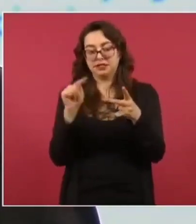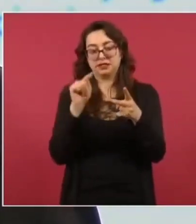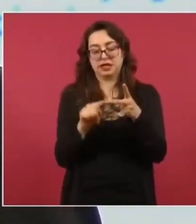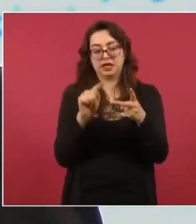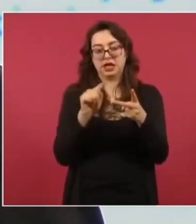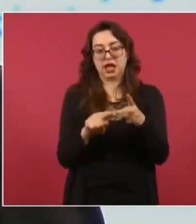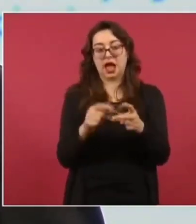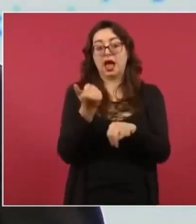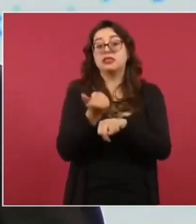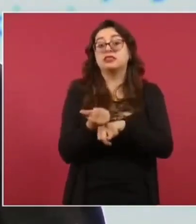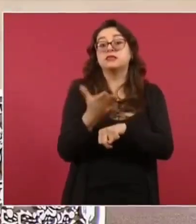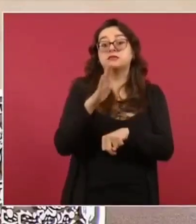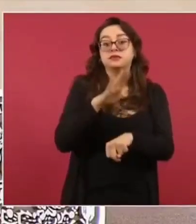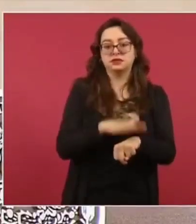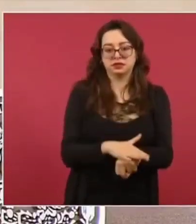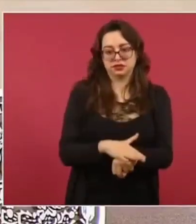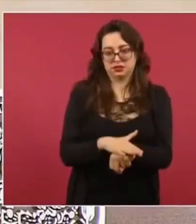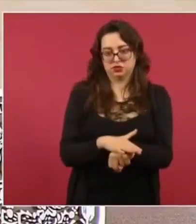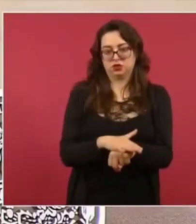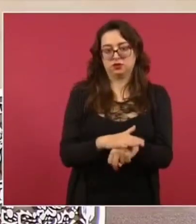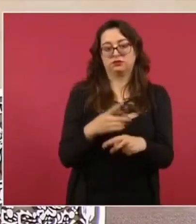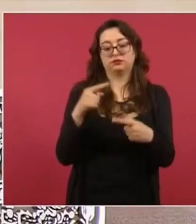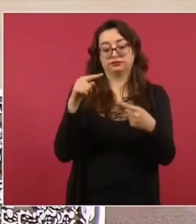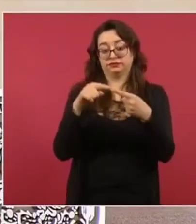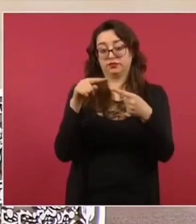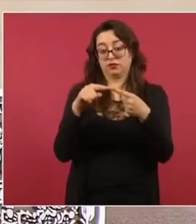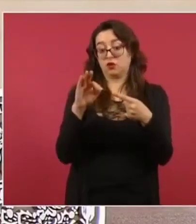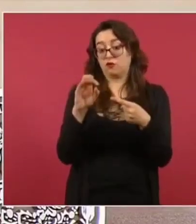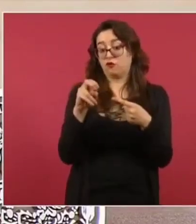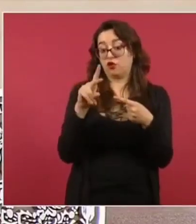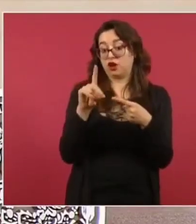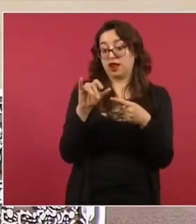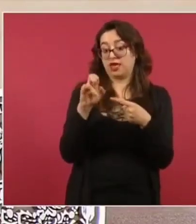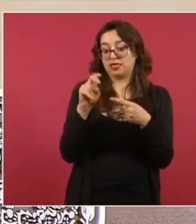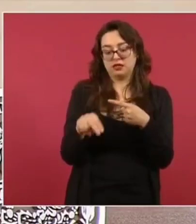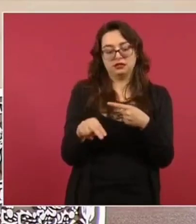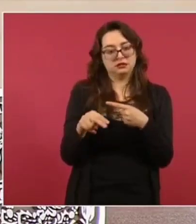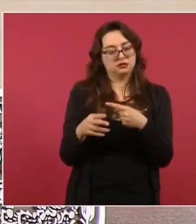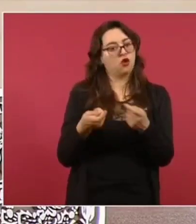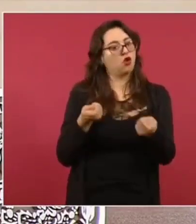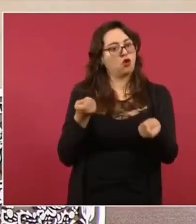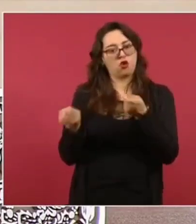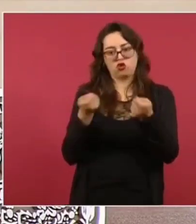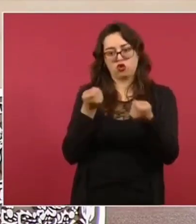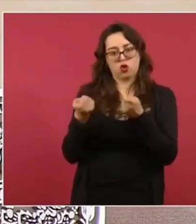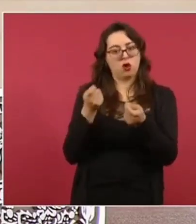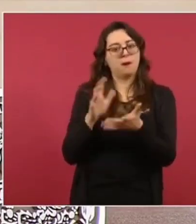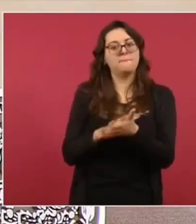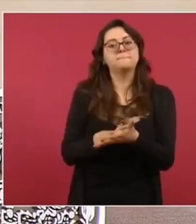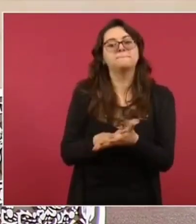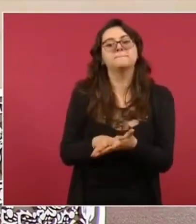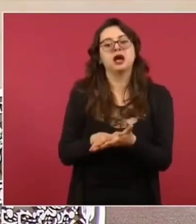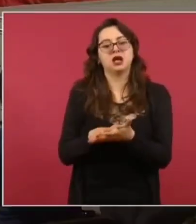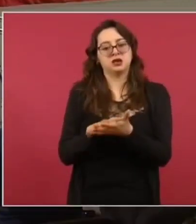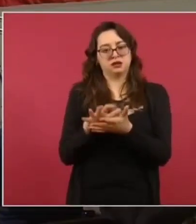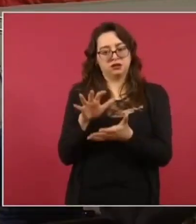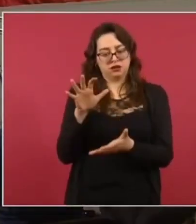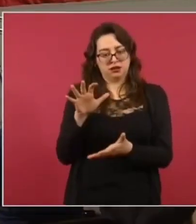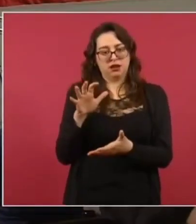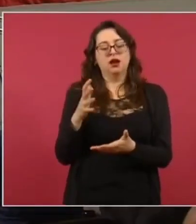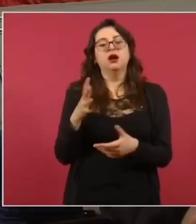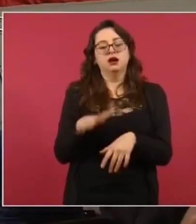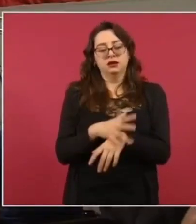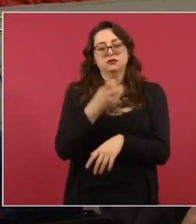control de los activos de capital de riesgo y por lo